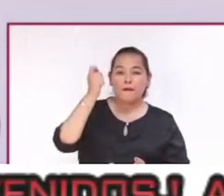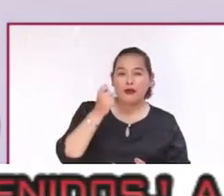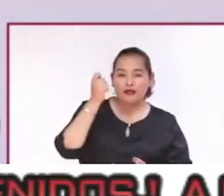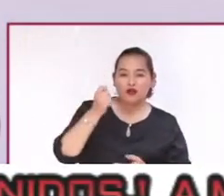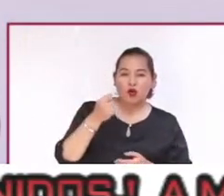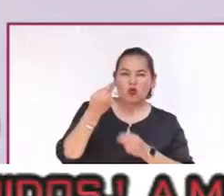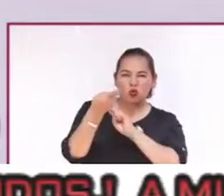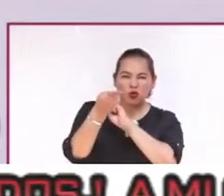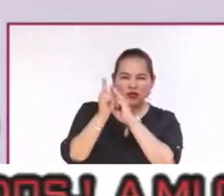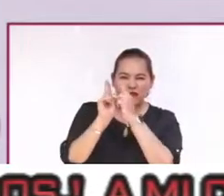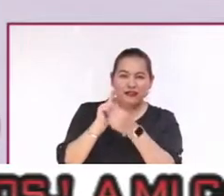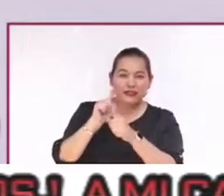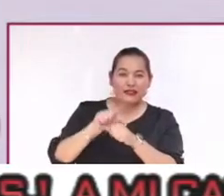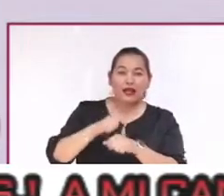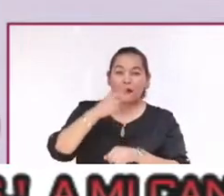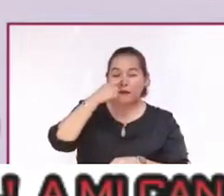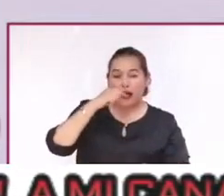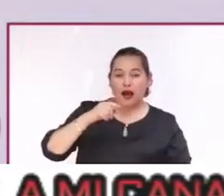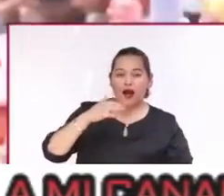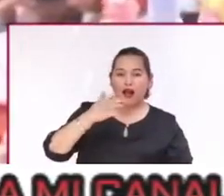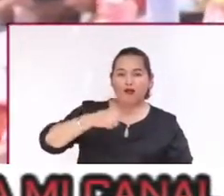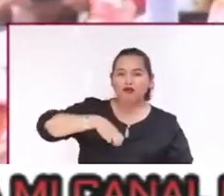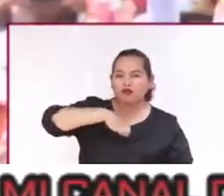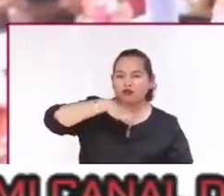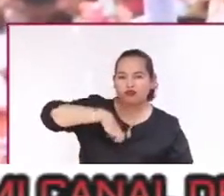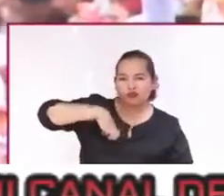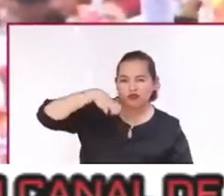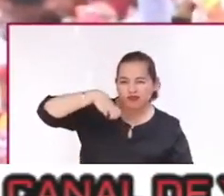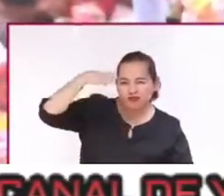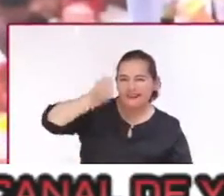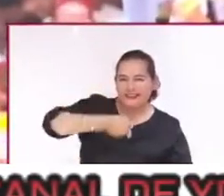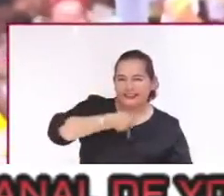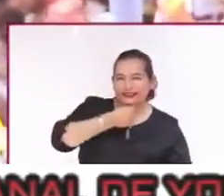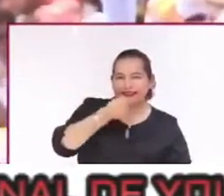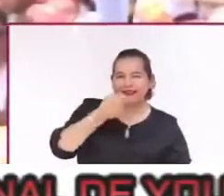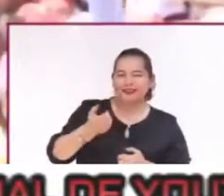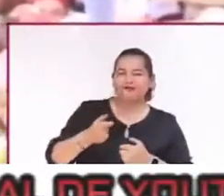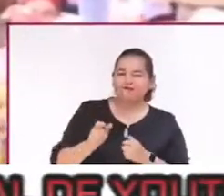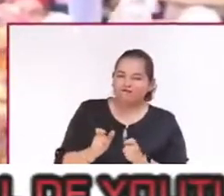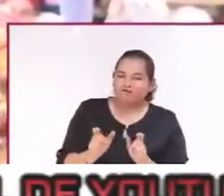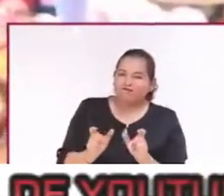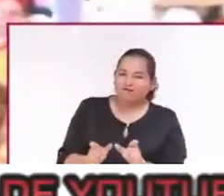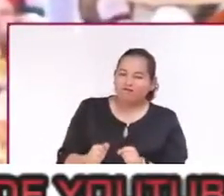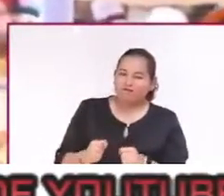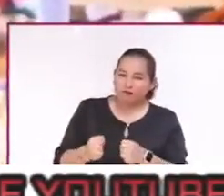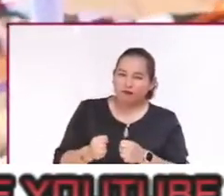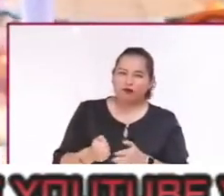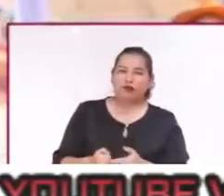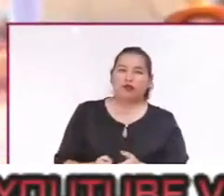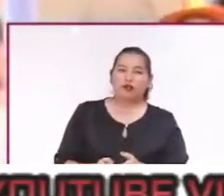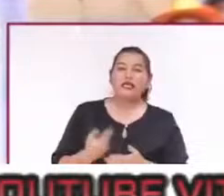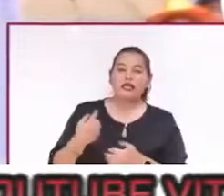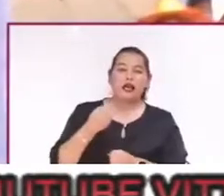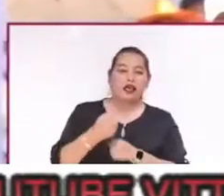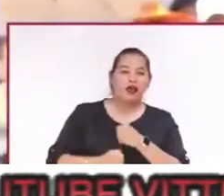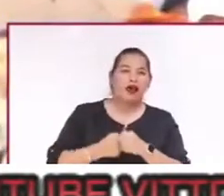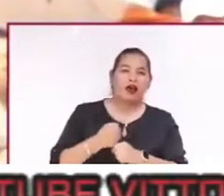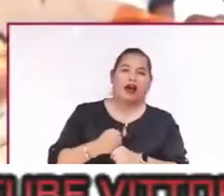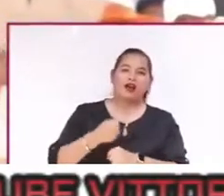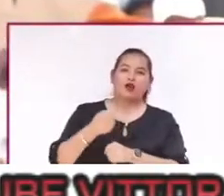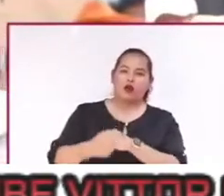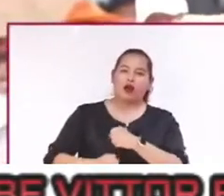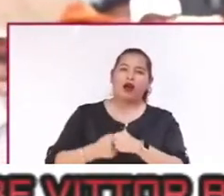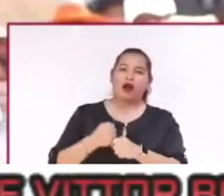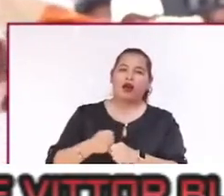universal a los adultos mayores. Y a garantizar que cada año la pensión aumente